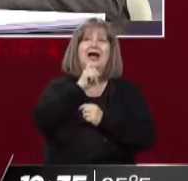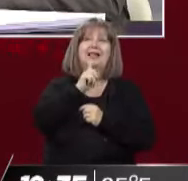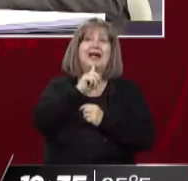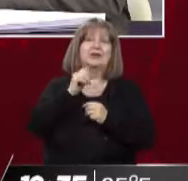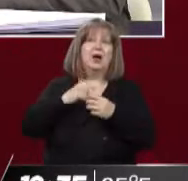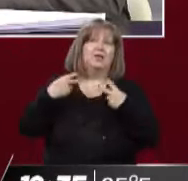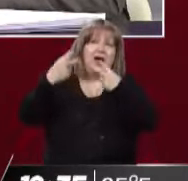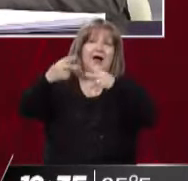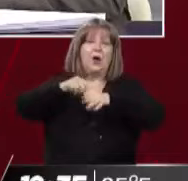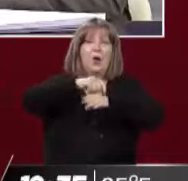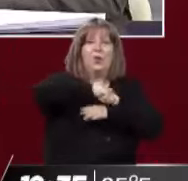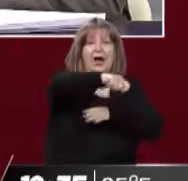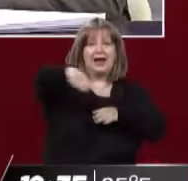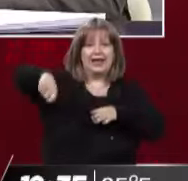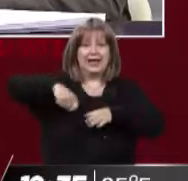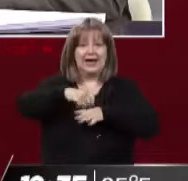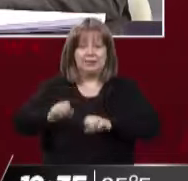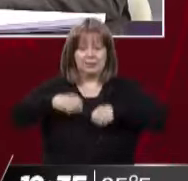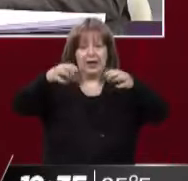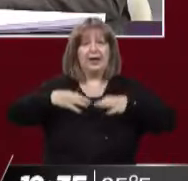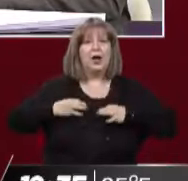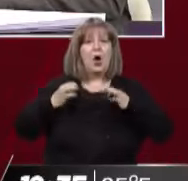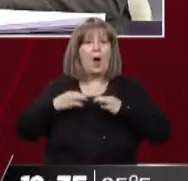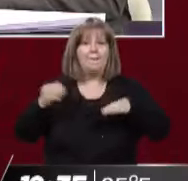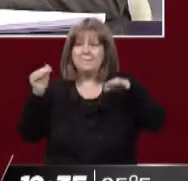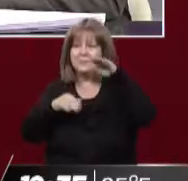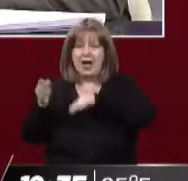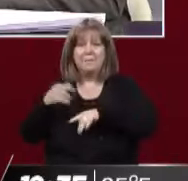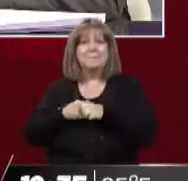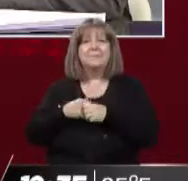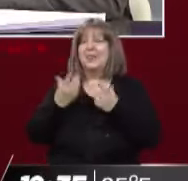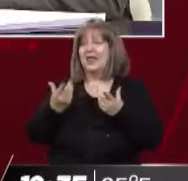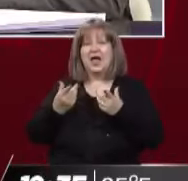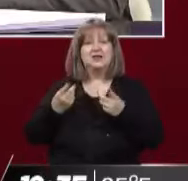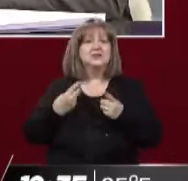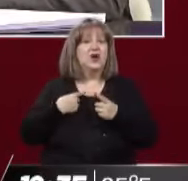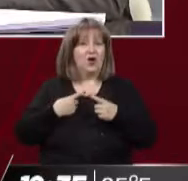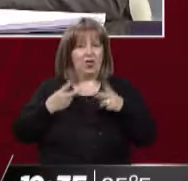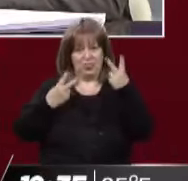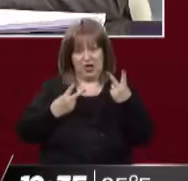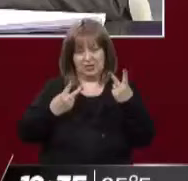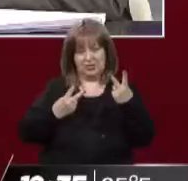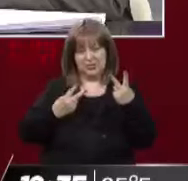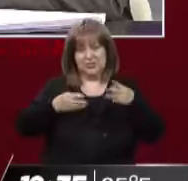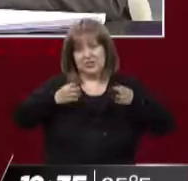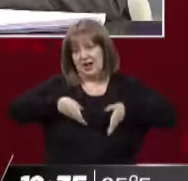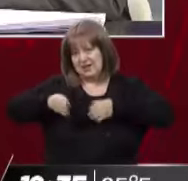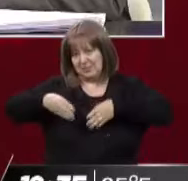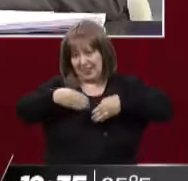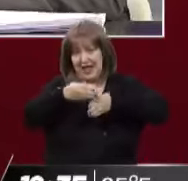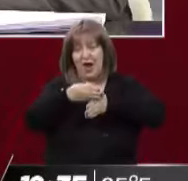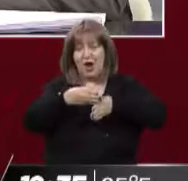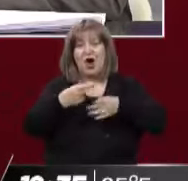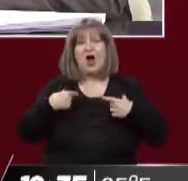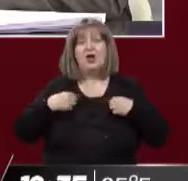importante, no preparar la valija. Ropa de verano. Porque es verano, o sea... Sí, dos shorts, dos remeritas y vamos lavando. Sí, ropa livianita,